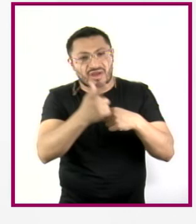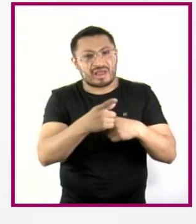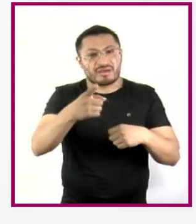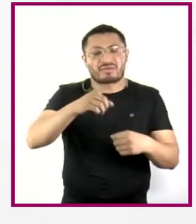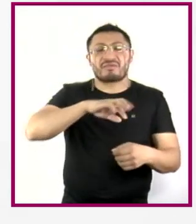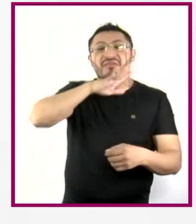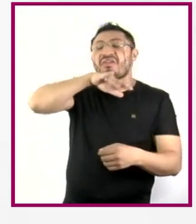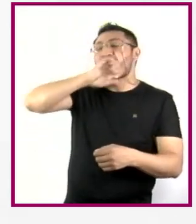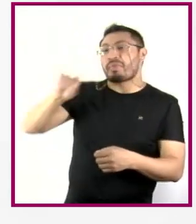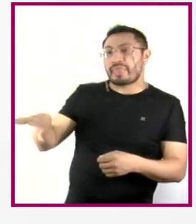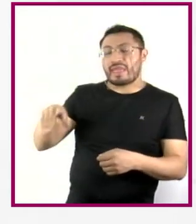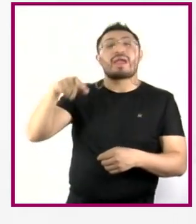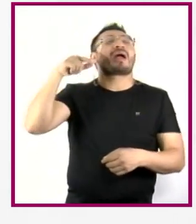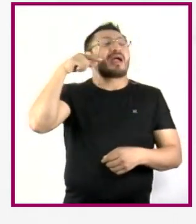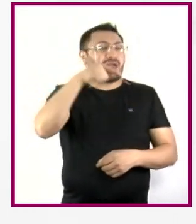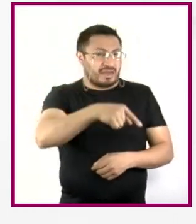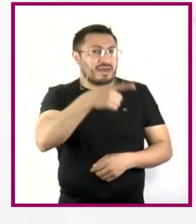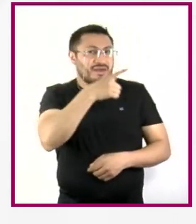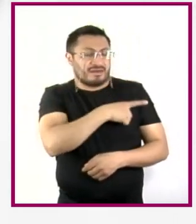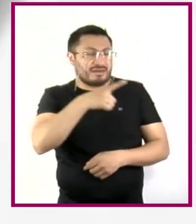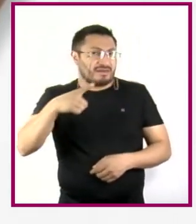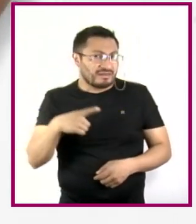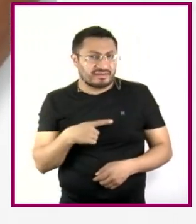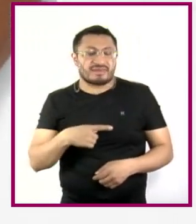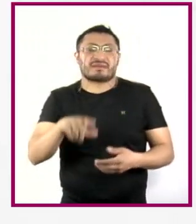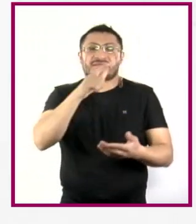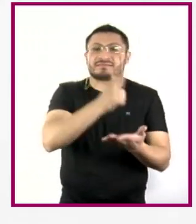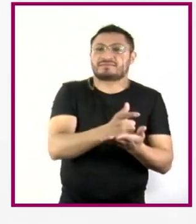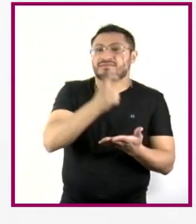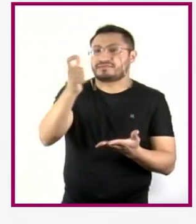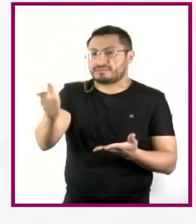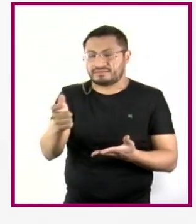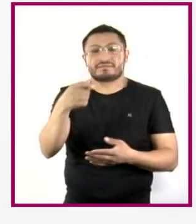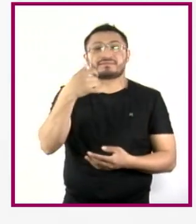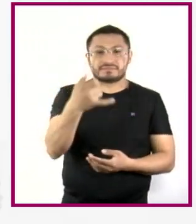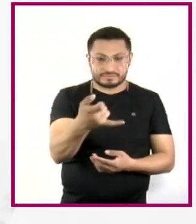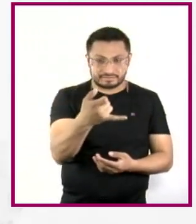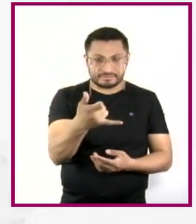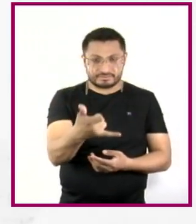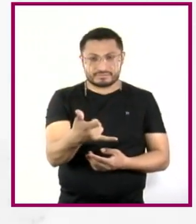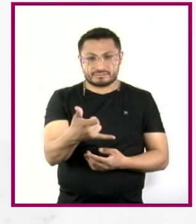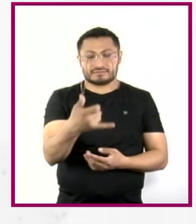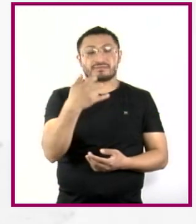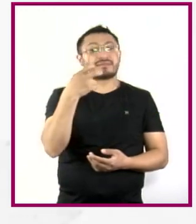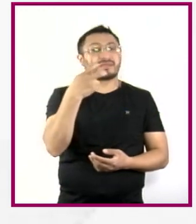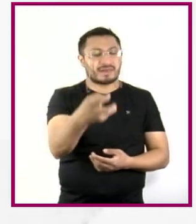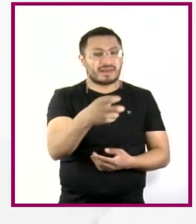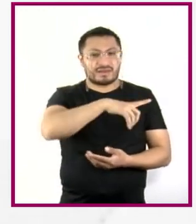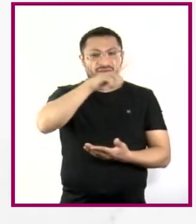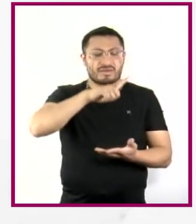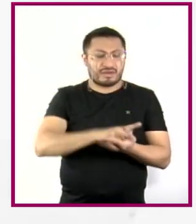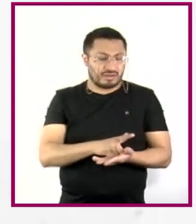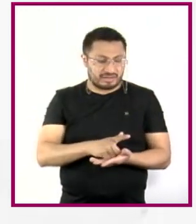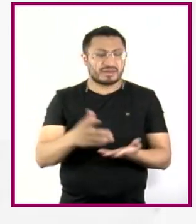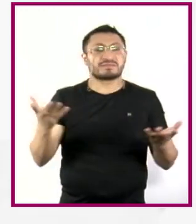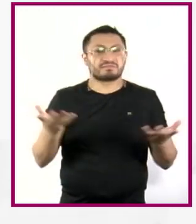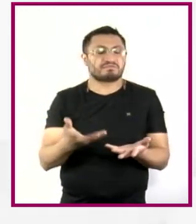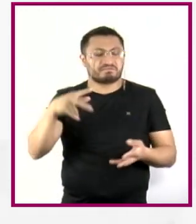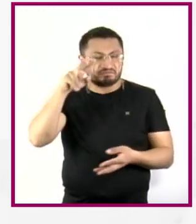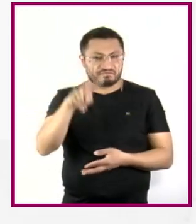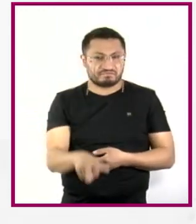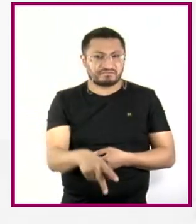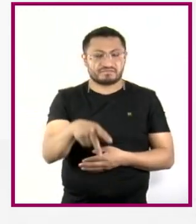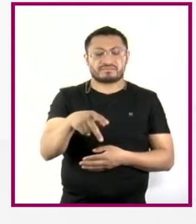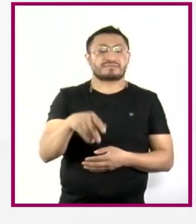costes económicos de prevención y control de la contaminación, y eso sucede en la legislación mexicana. O sea, todas las veces en las que la